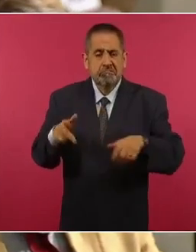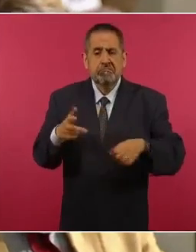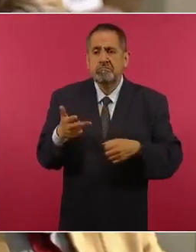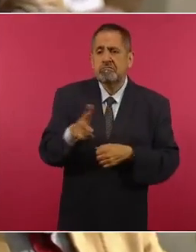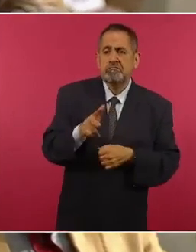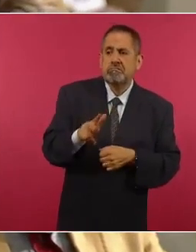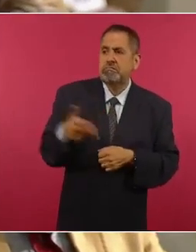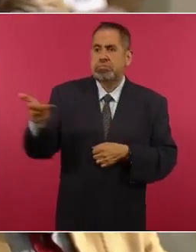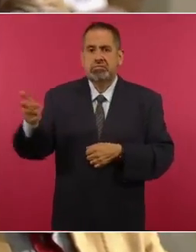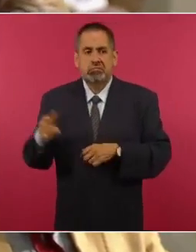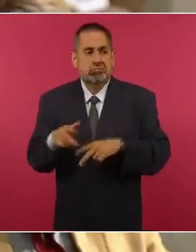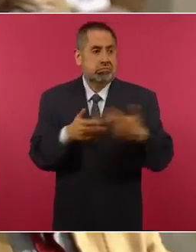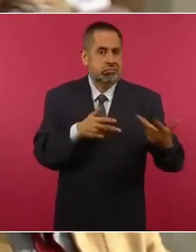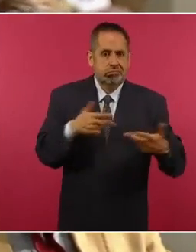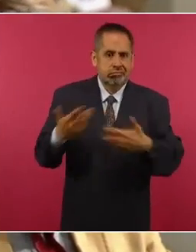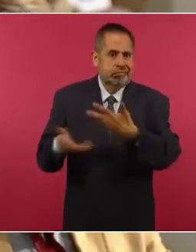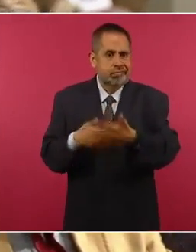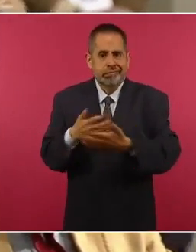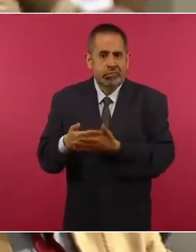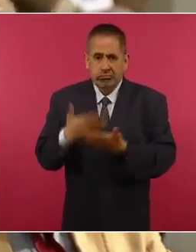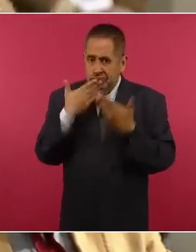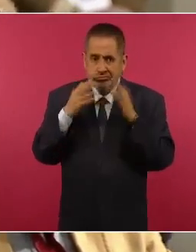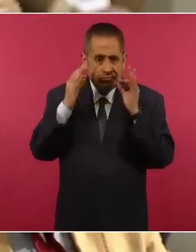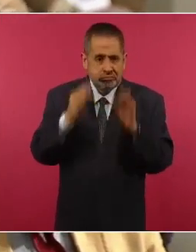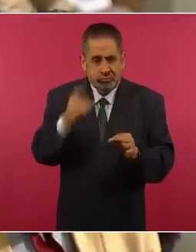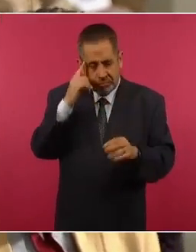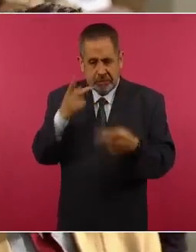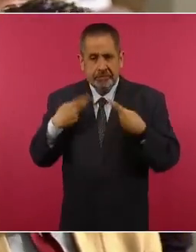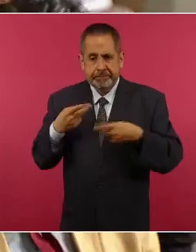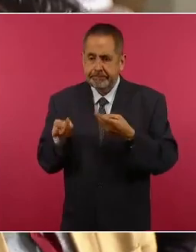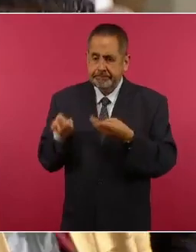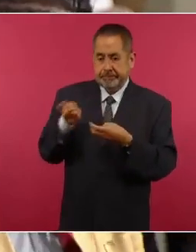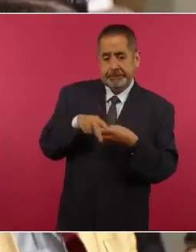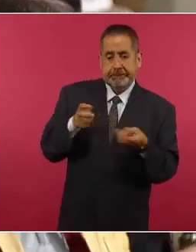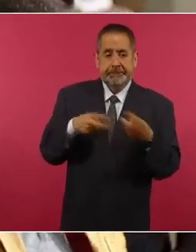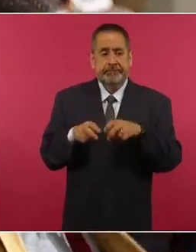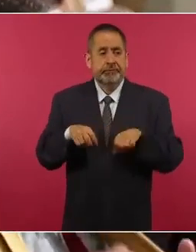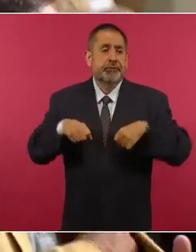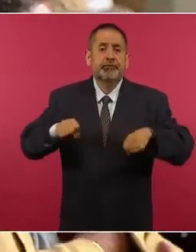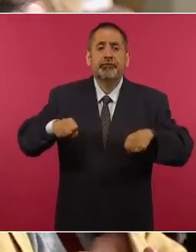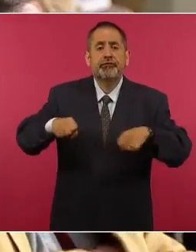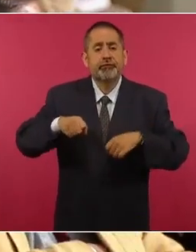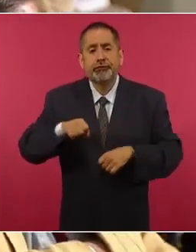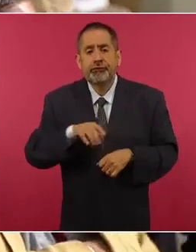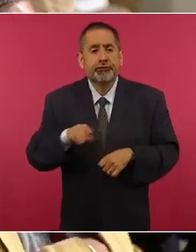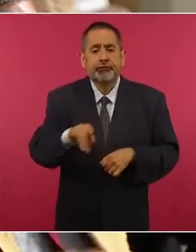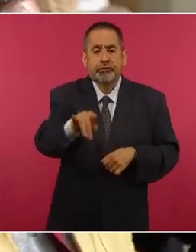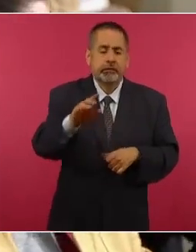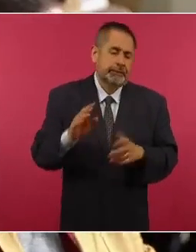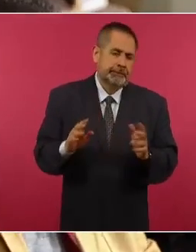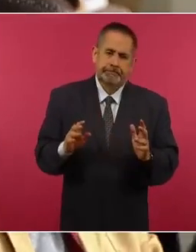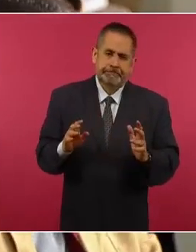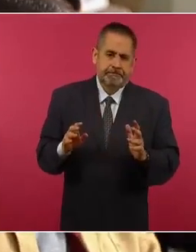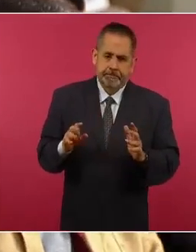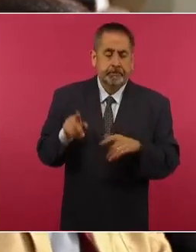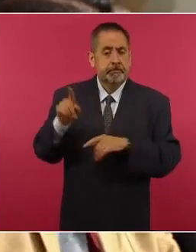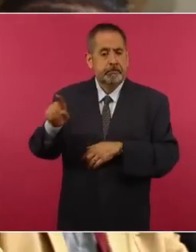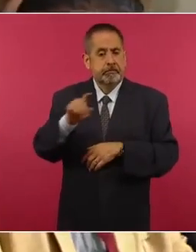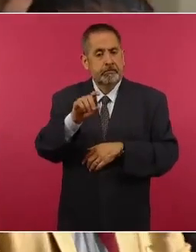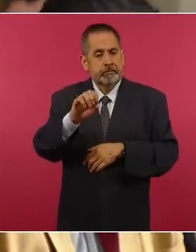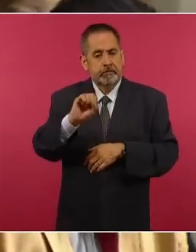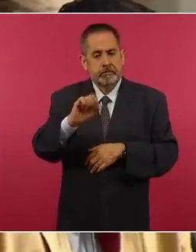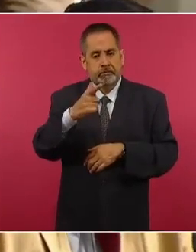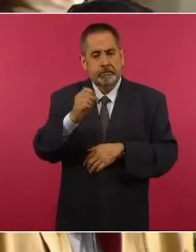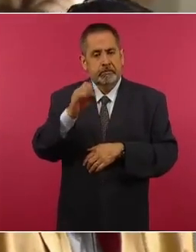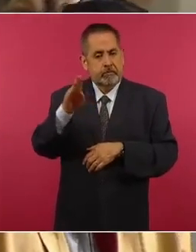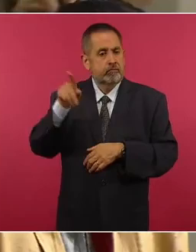no aptos para prestar servicio público a pasajeros, que por lo mismo la Secretaría de Movilidad del gobierno mexiquense